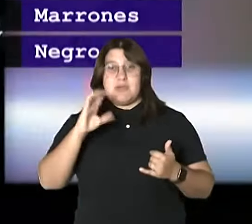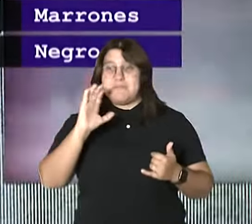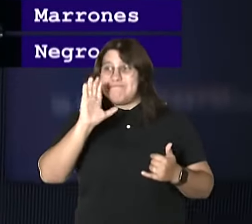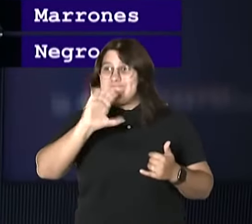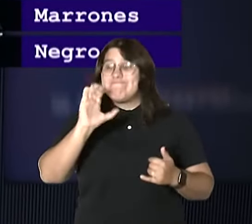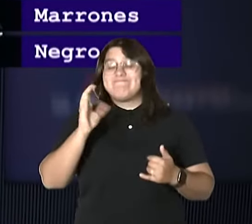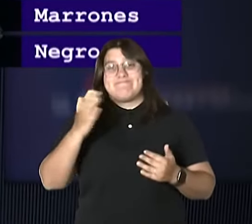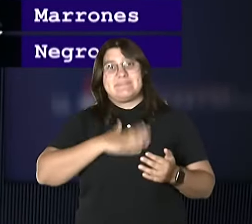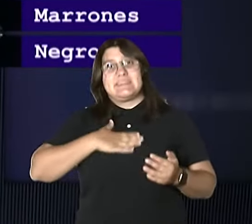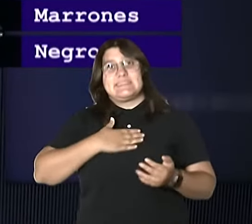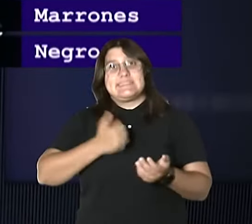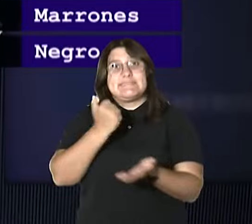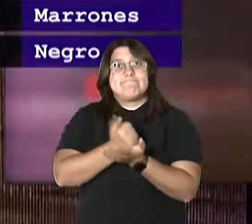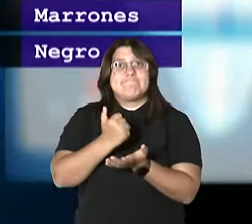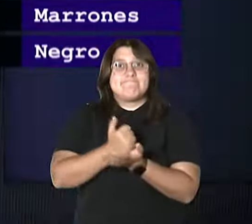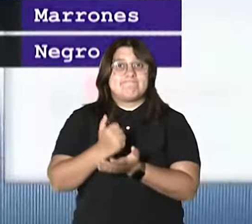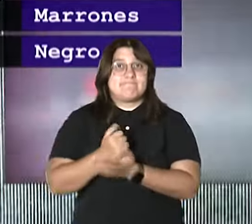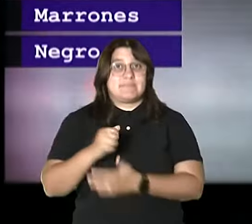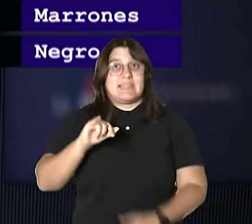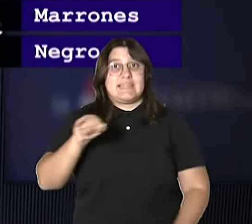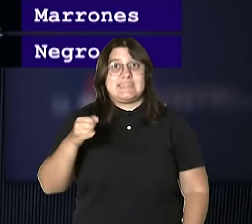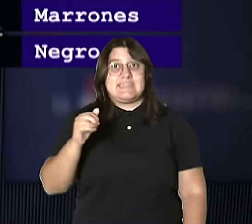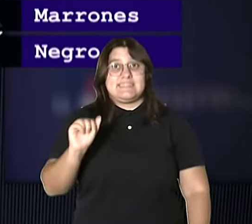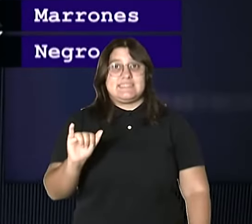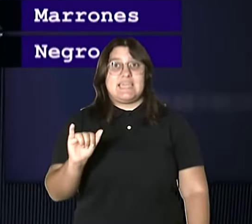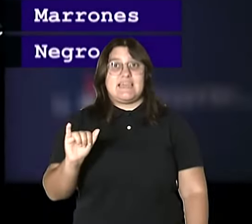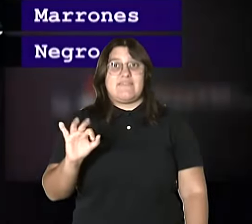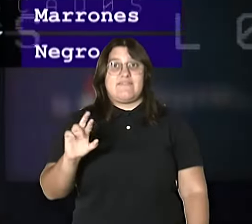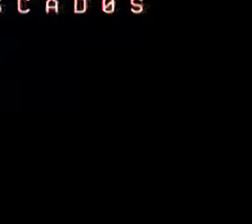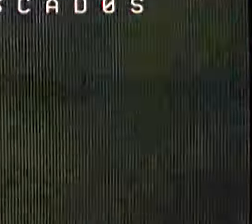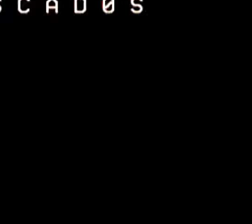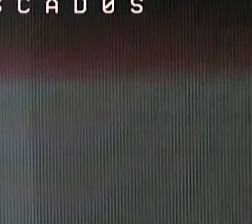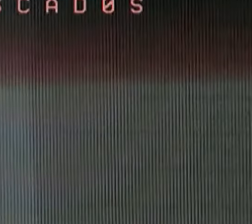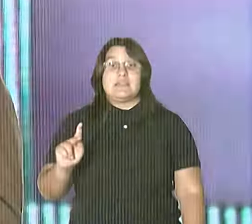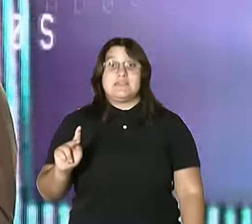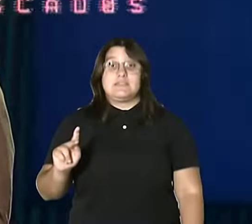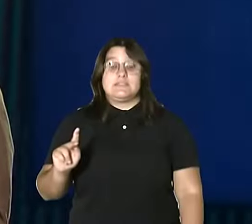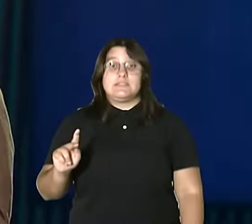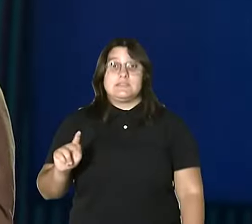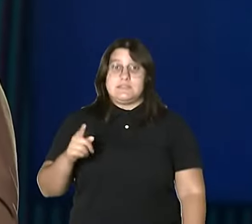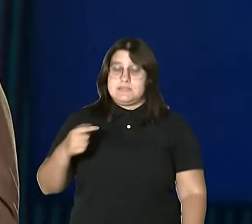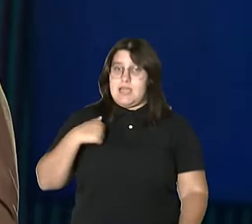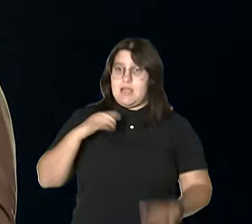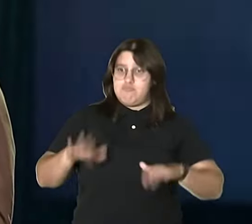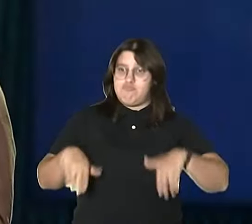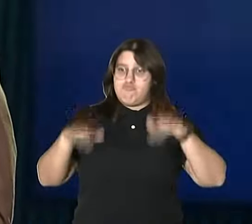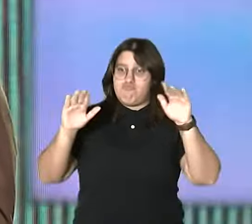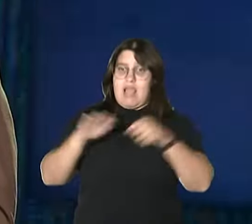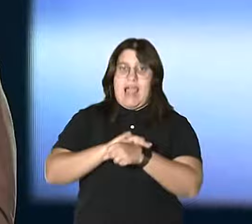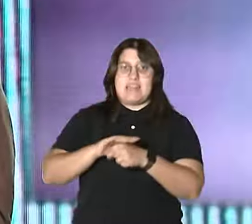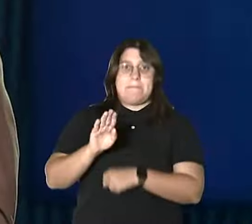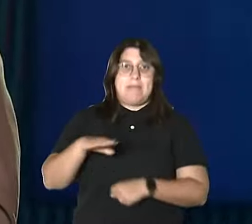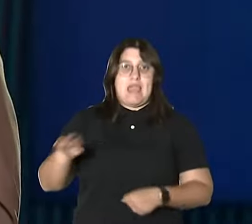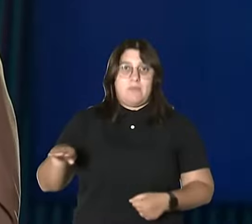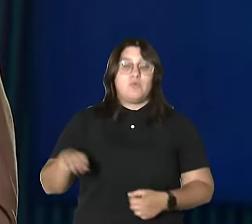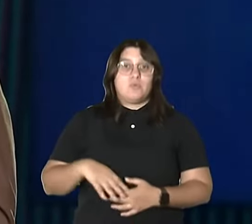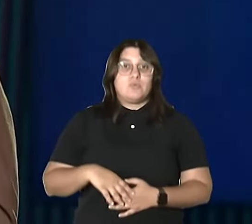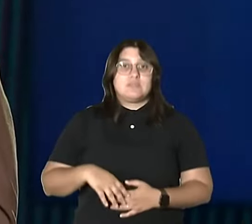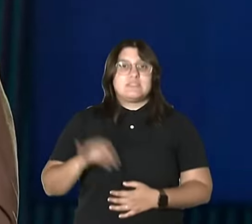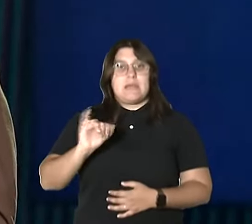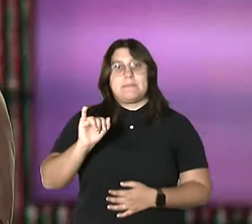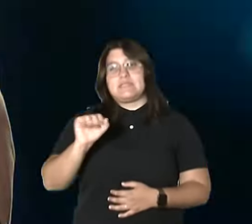Puerto Rico asistencia J Frank está en la calle está en área de Bayamón donde se crió ese se creó esa organización se cree que puede estar también por el área